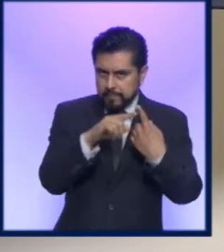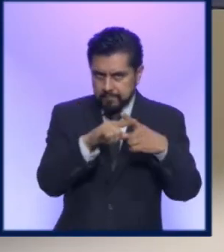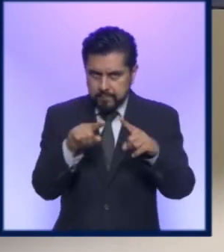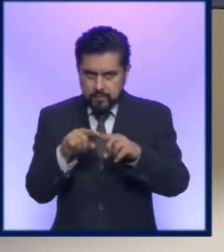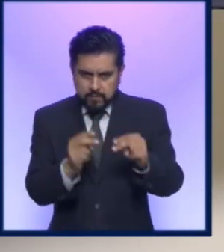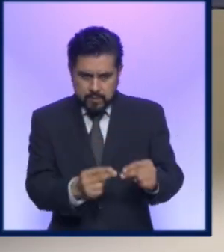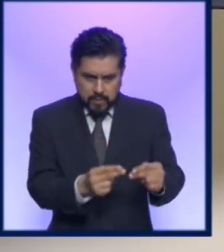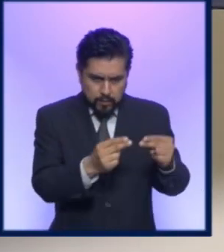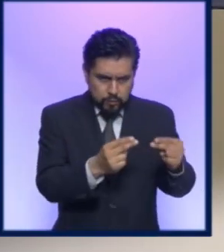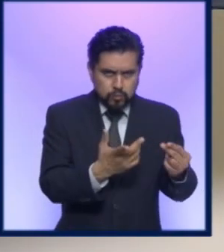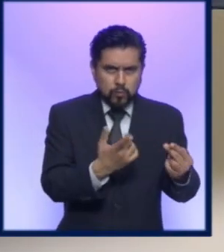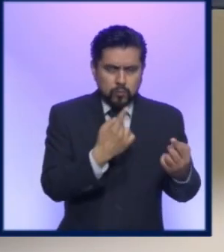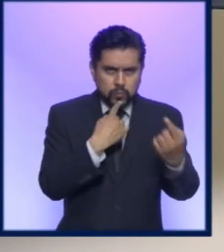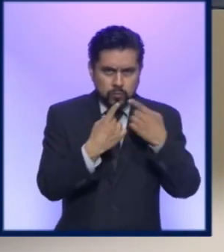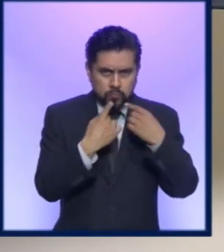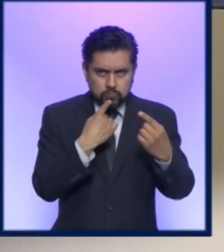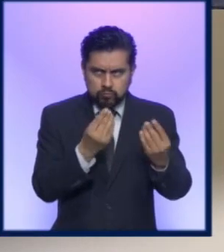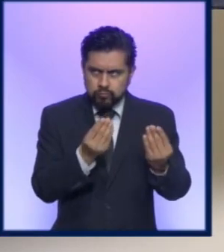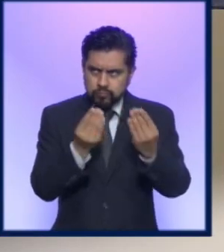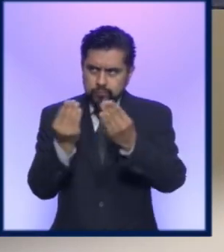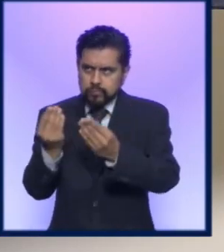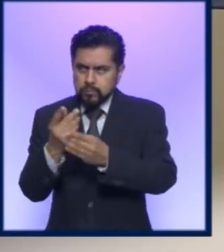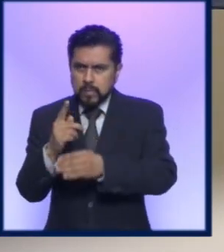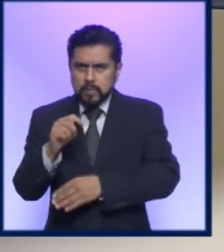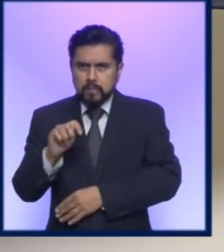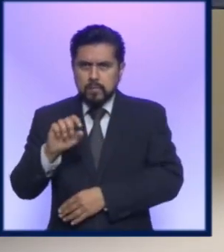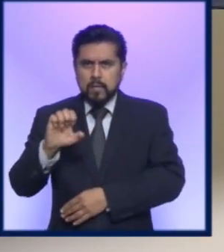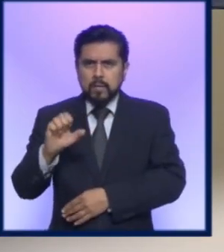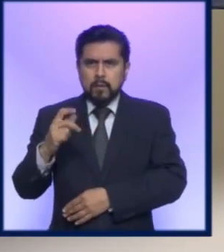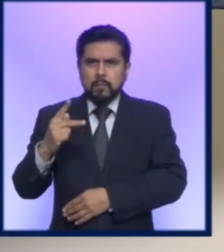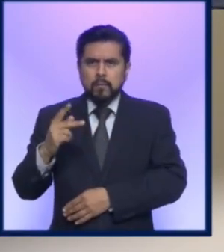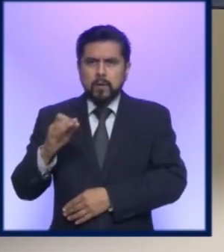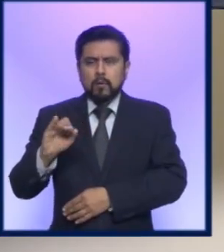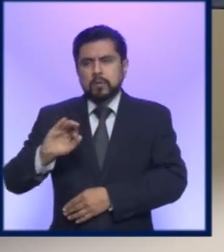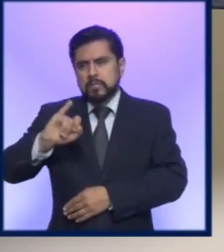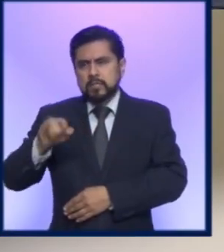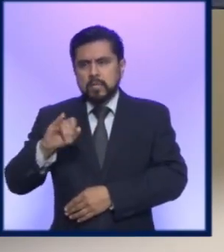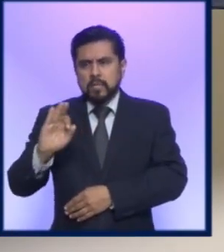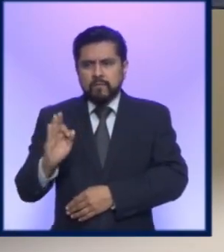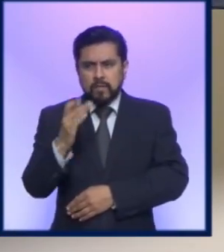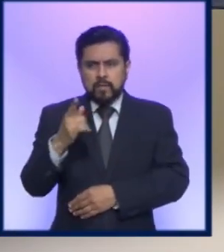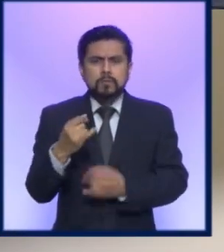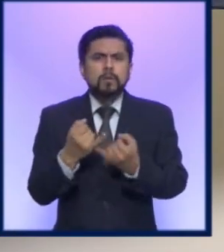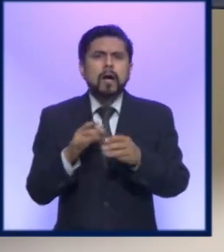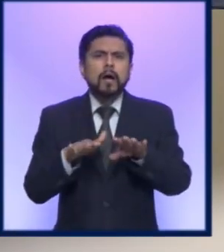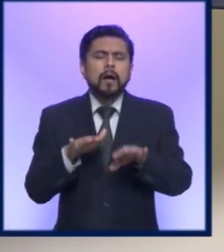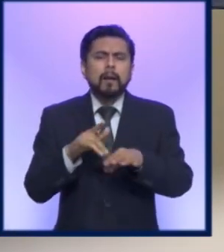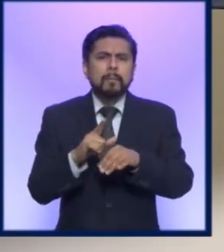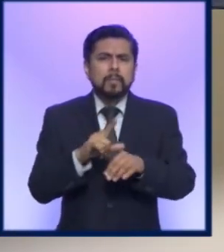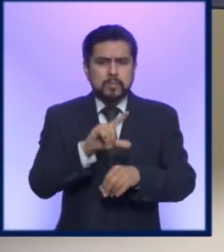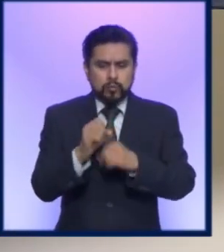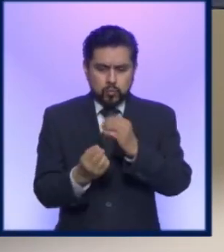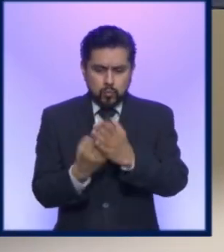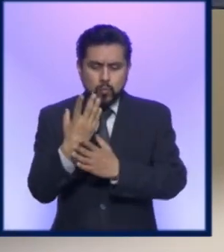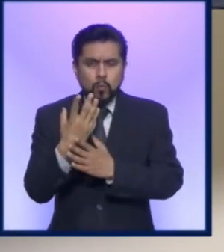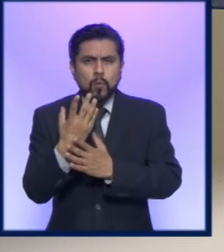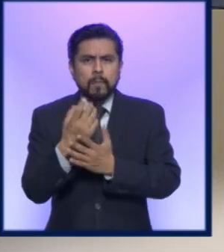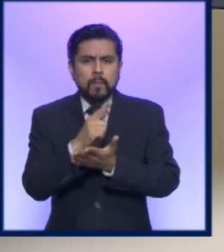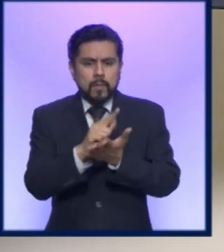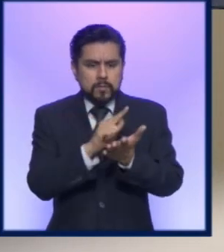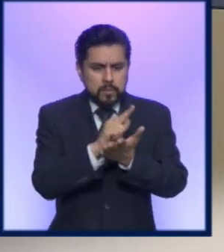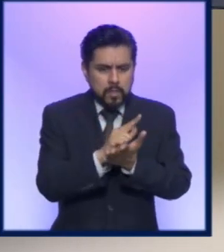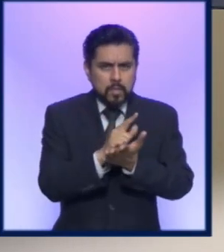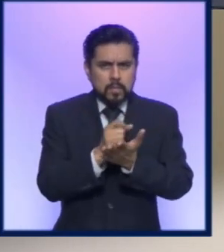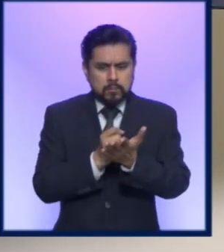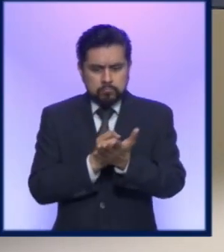que se presentan ante el tribunal electoral y las cuales muchas de ellas generan jurisprudencia o tesis por lo